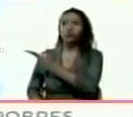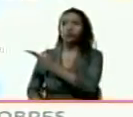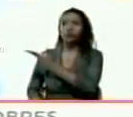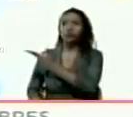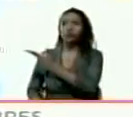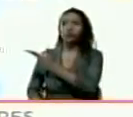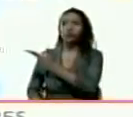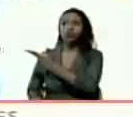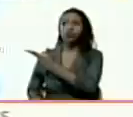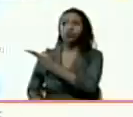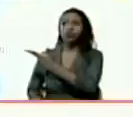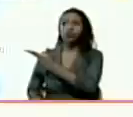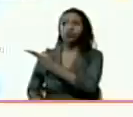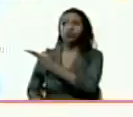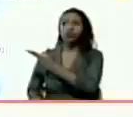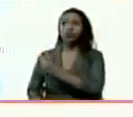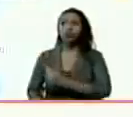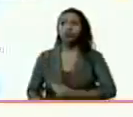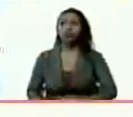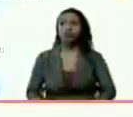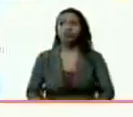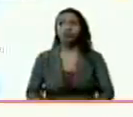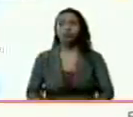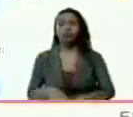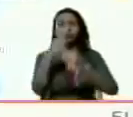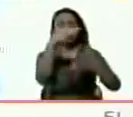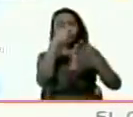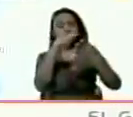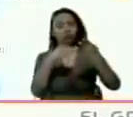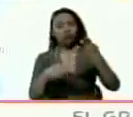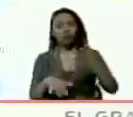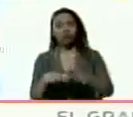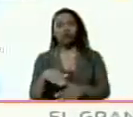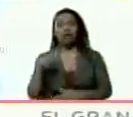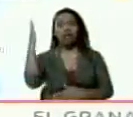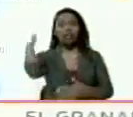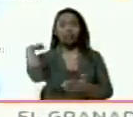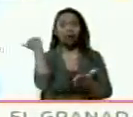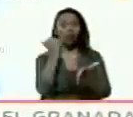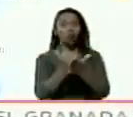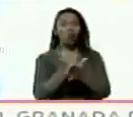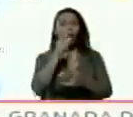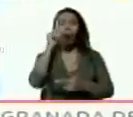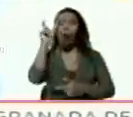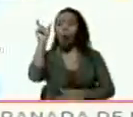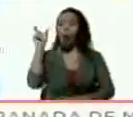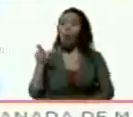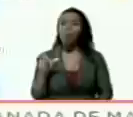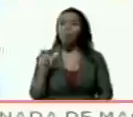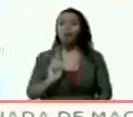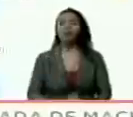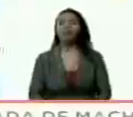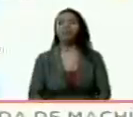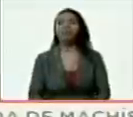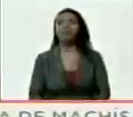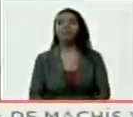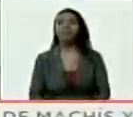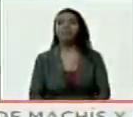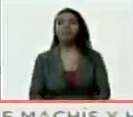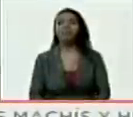Suárez, Obella Mejía, Roberto Suárez, y el traidor Esquirol de Orlando Fernández.